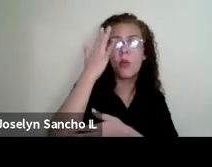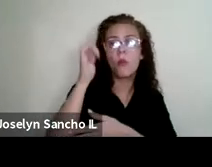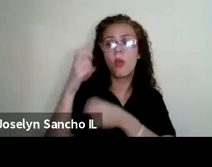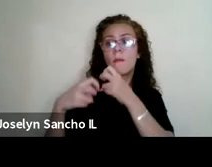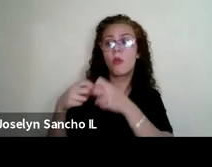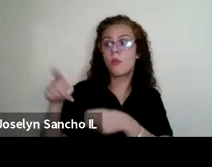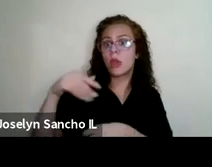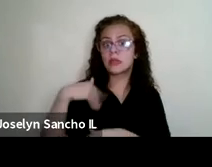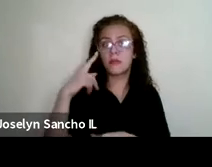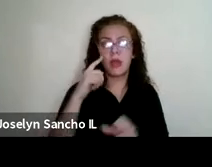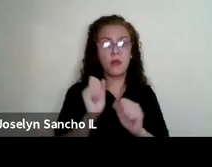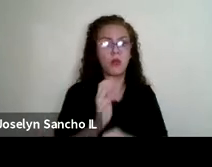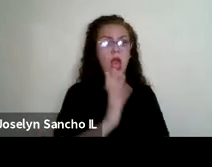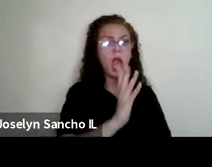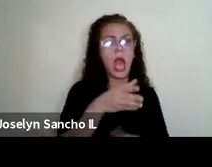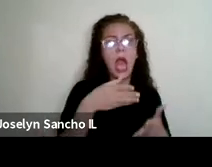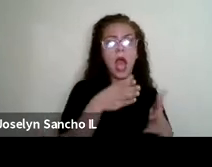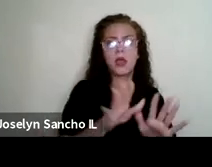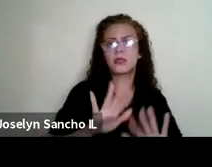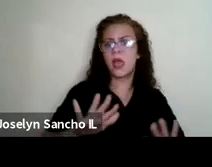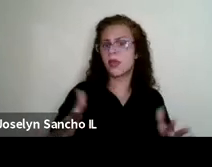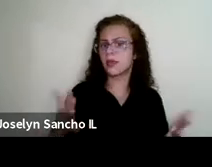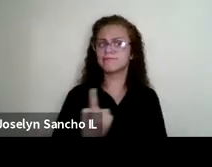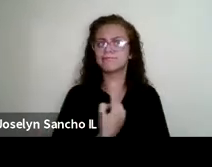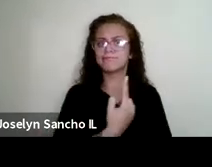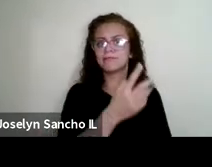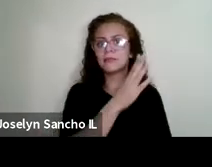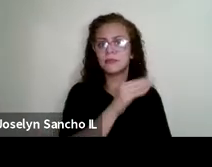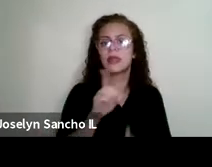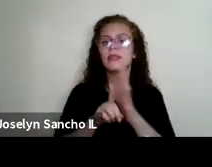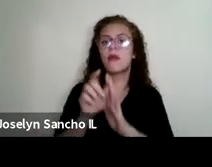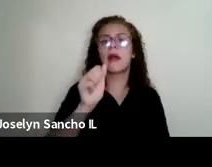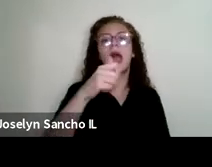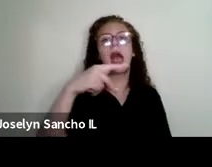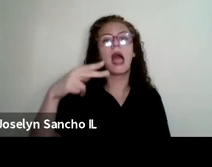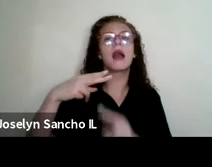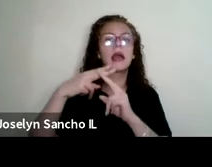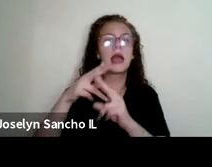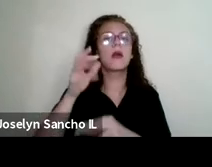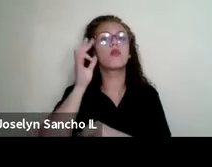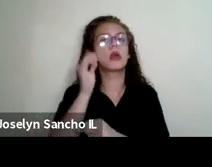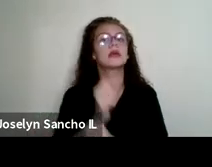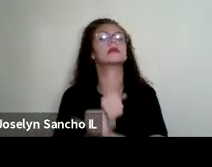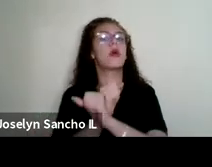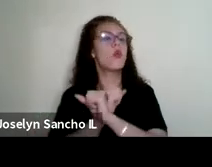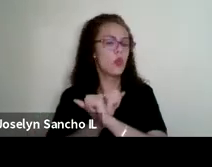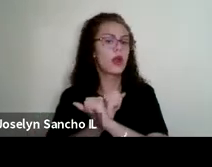ellas tienen para poder andar en la calle tranquilas y desarrollan una aplicación que se llama Mujeres Seguras, que va